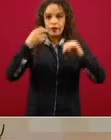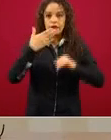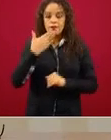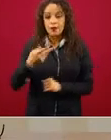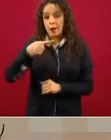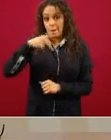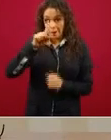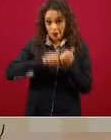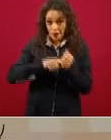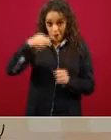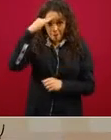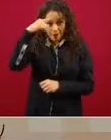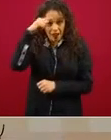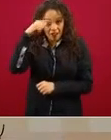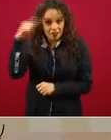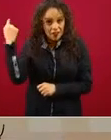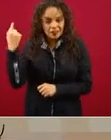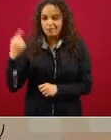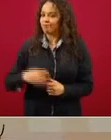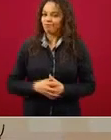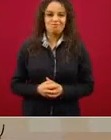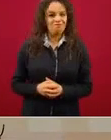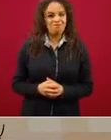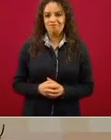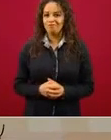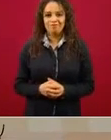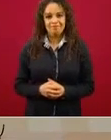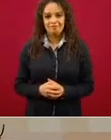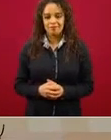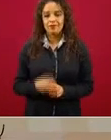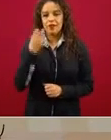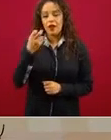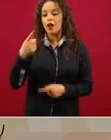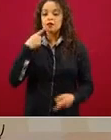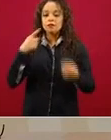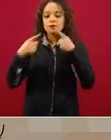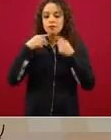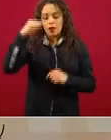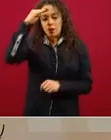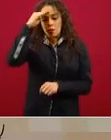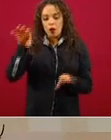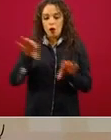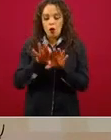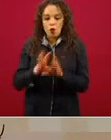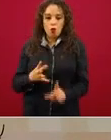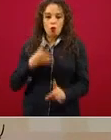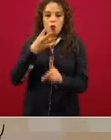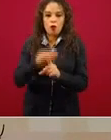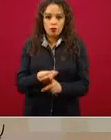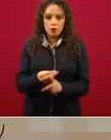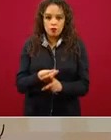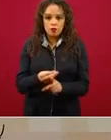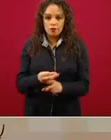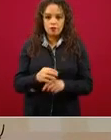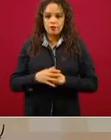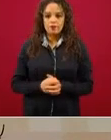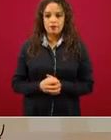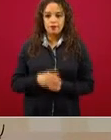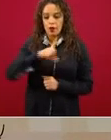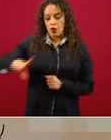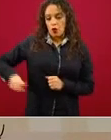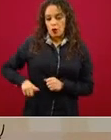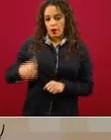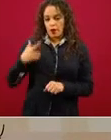fácil. Entonces, lo que resolvimos, y de manera muy elocuente, nuestro respetado gobernador